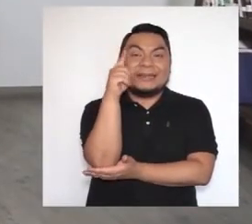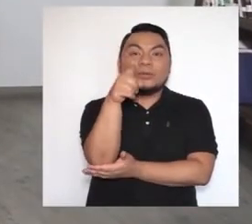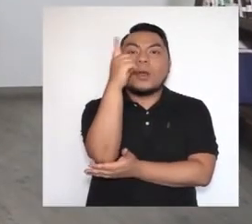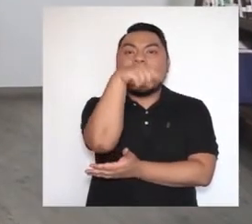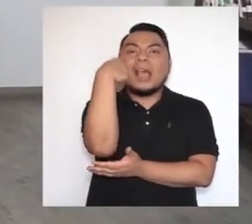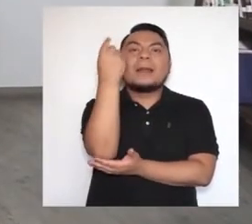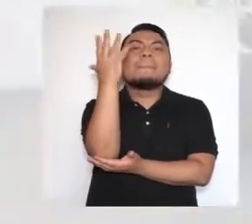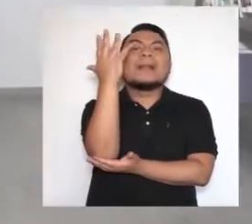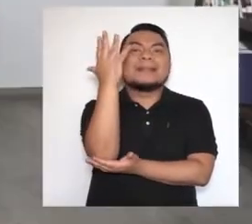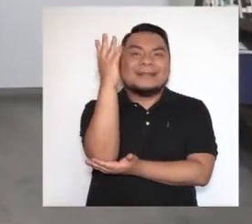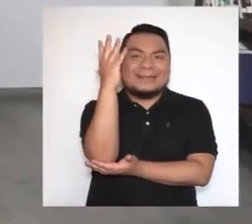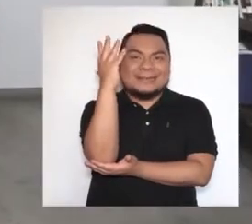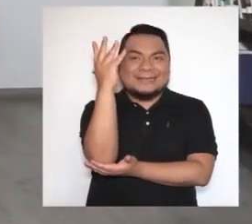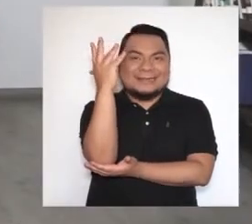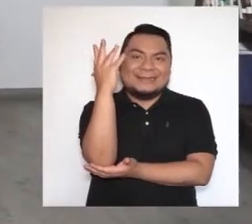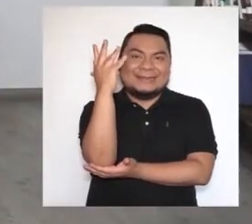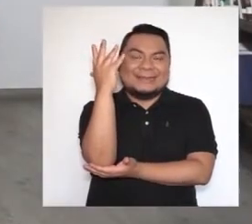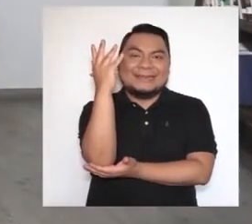Pongan cara de planta.